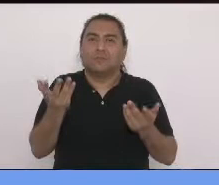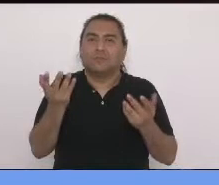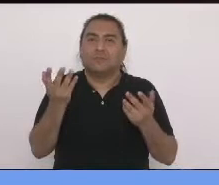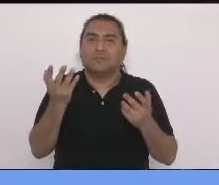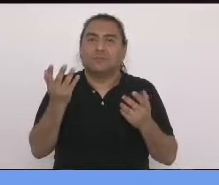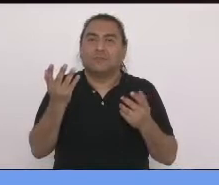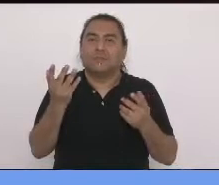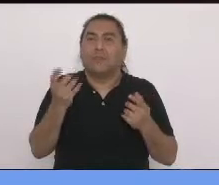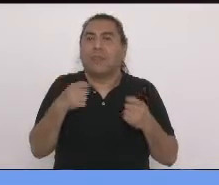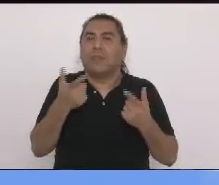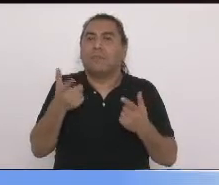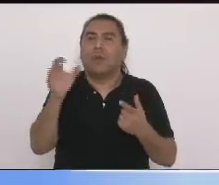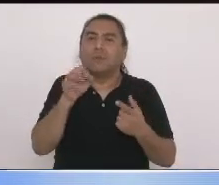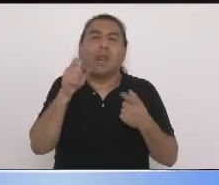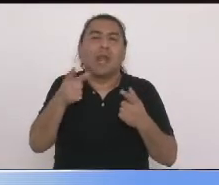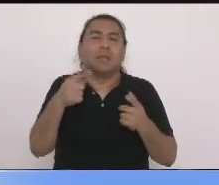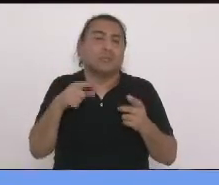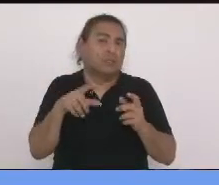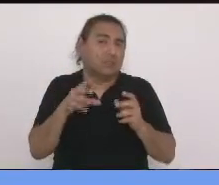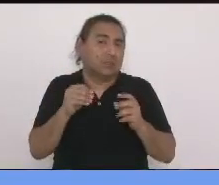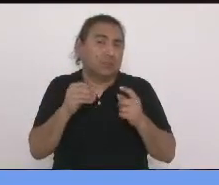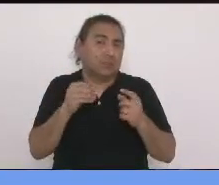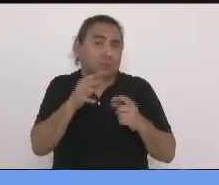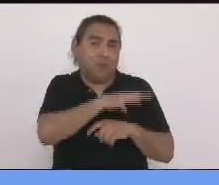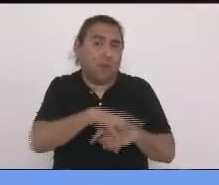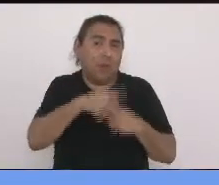darle a la ciudadanía una herramienta que necesita